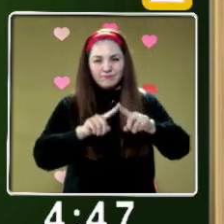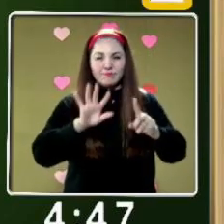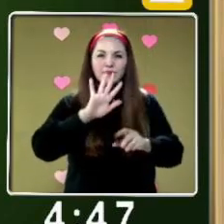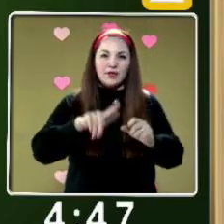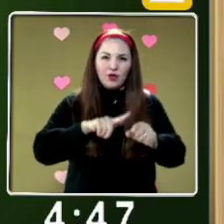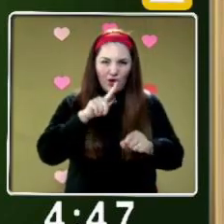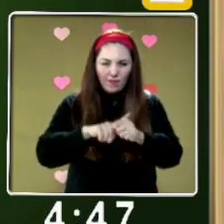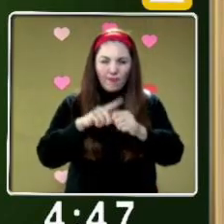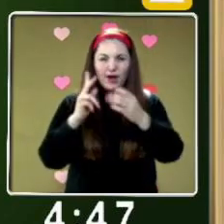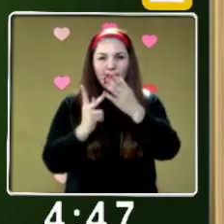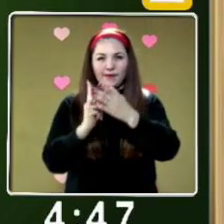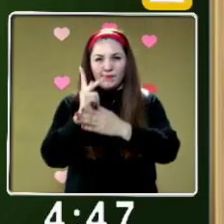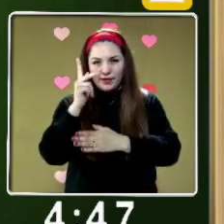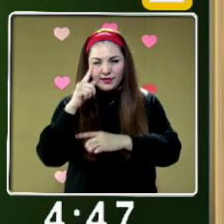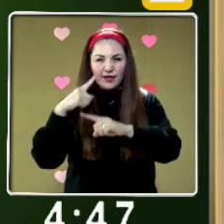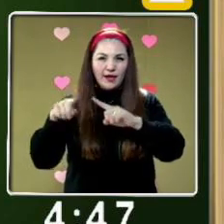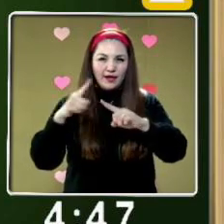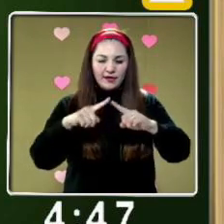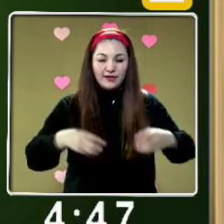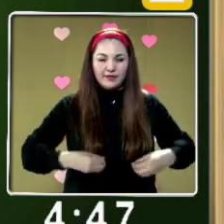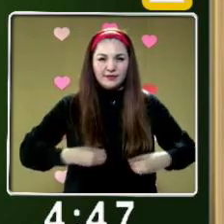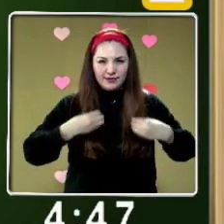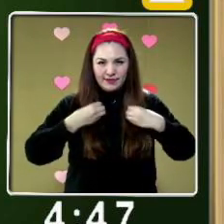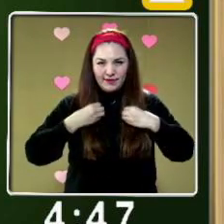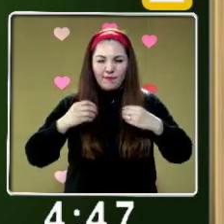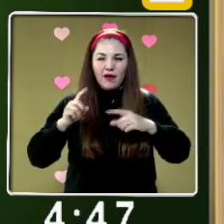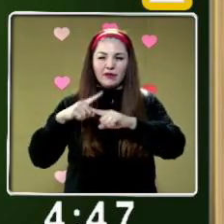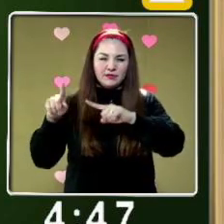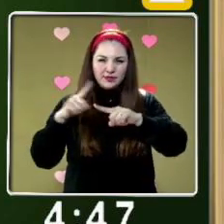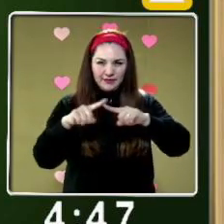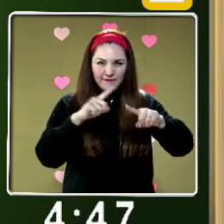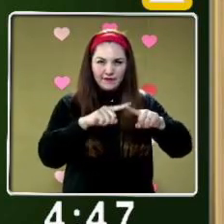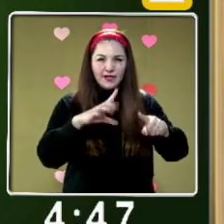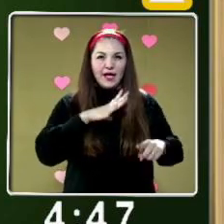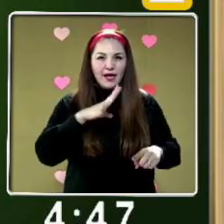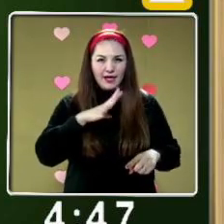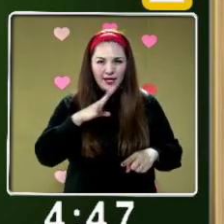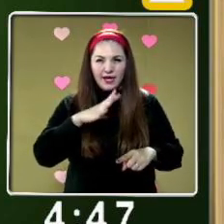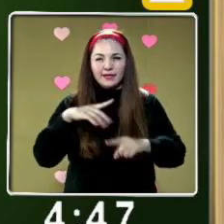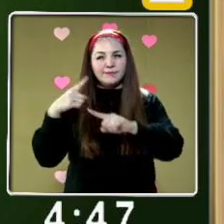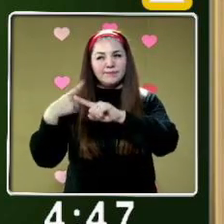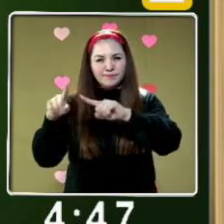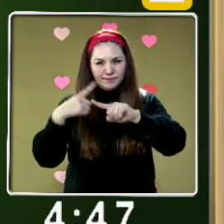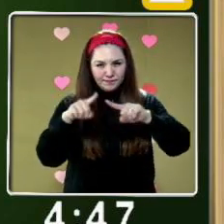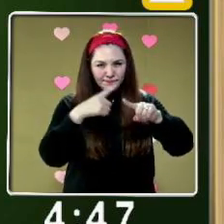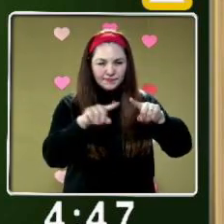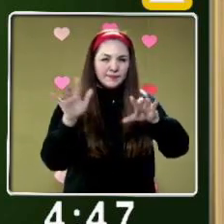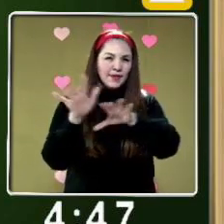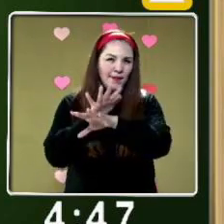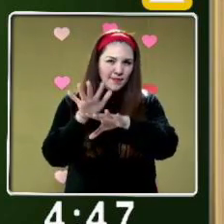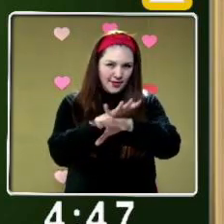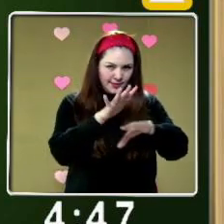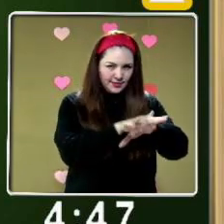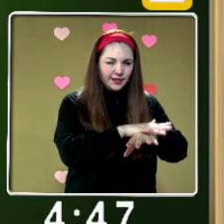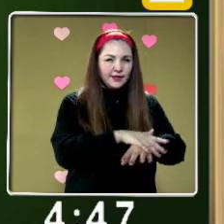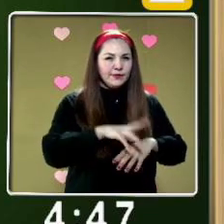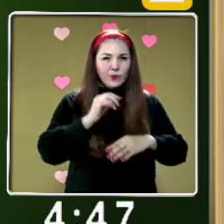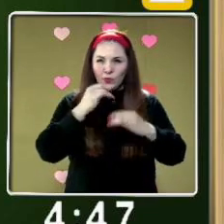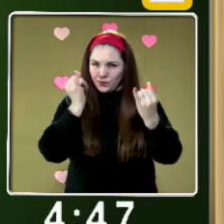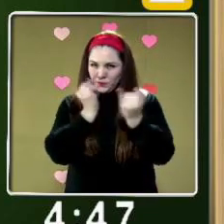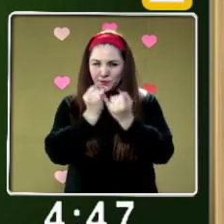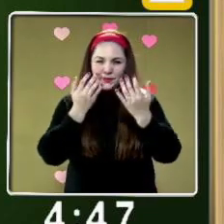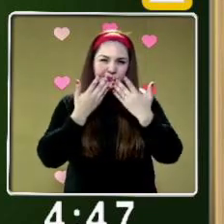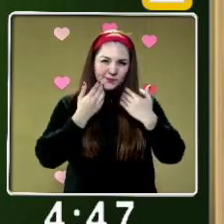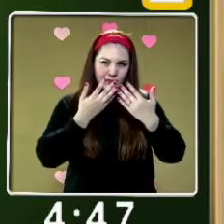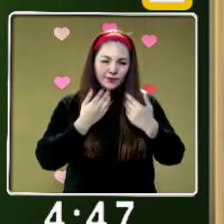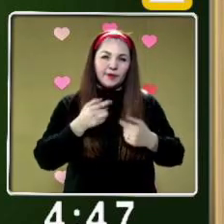la vegetación y los seres vivos que habitan ahí van a ser diferentes. Exactamente. Y bueno, esa palabra